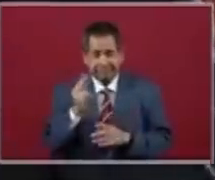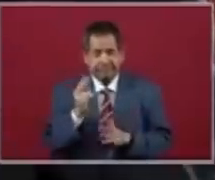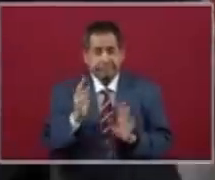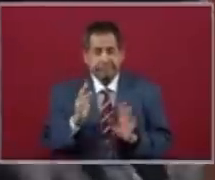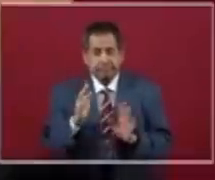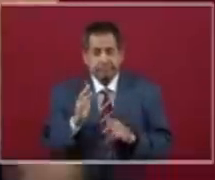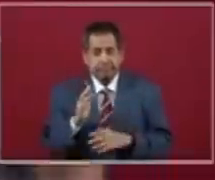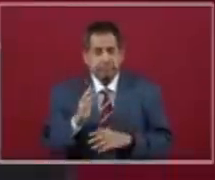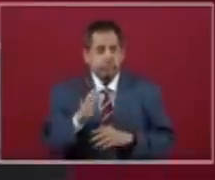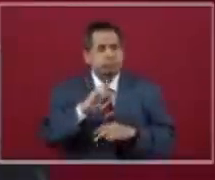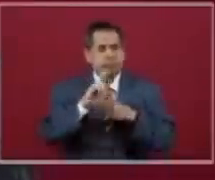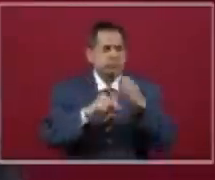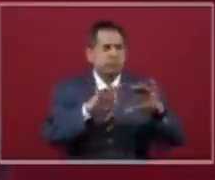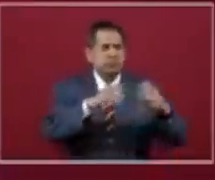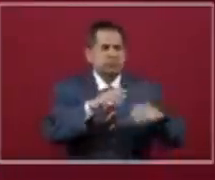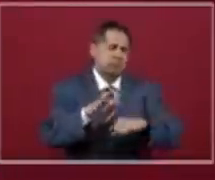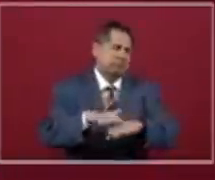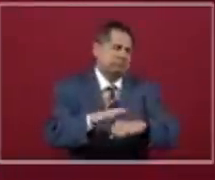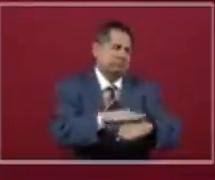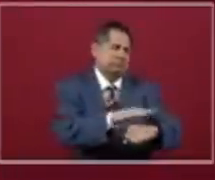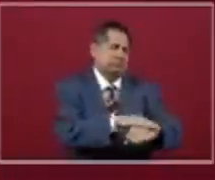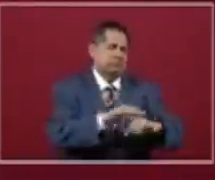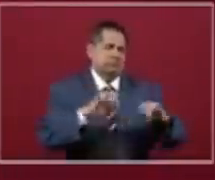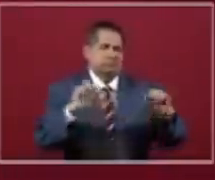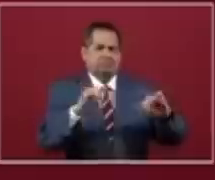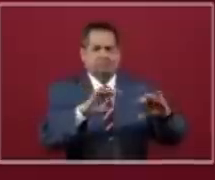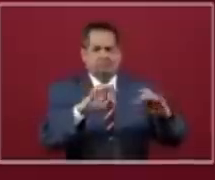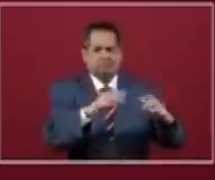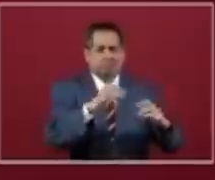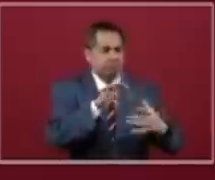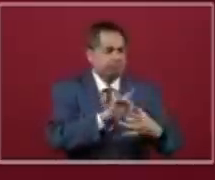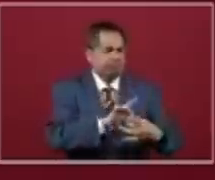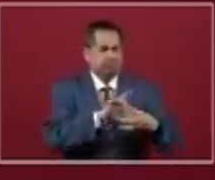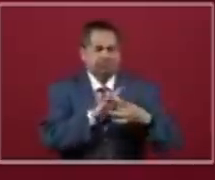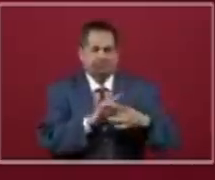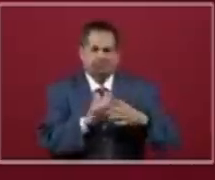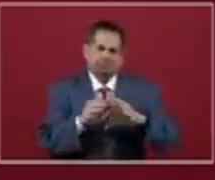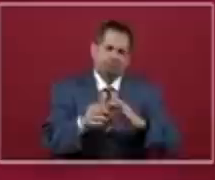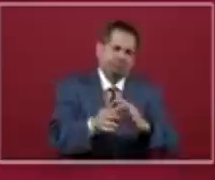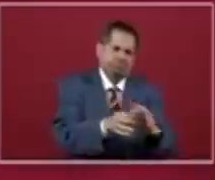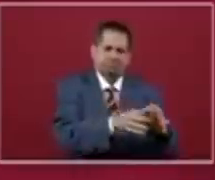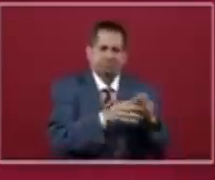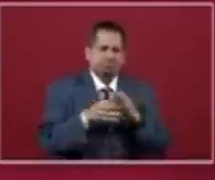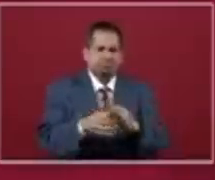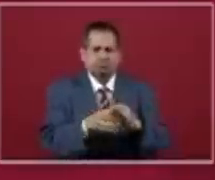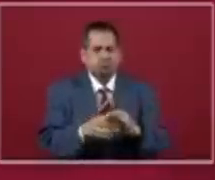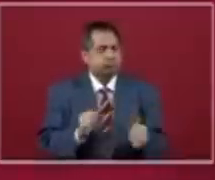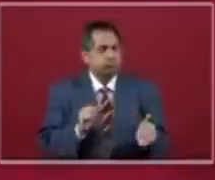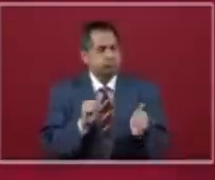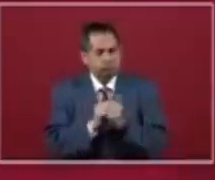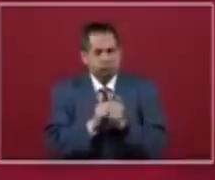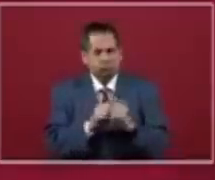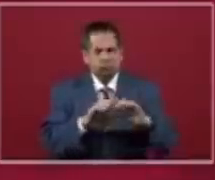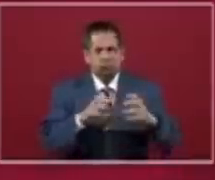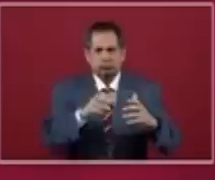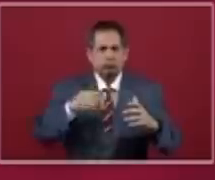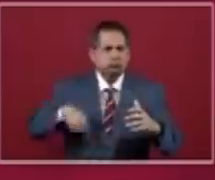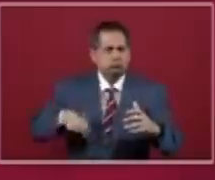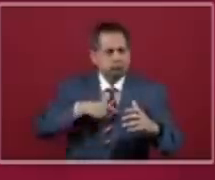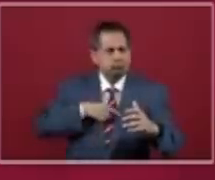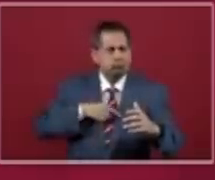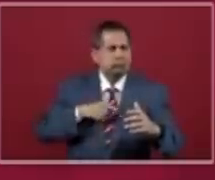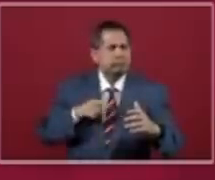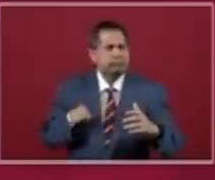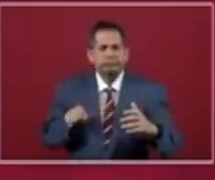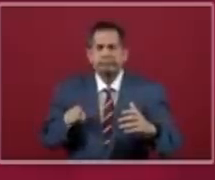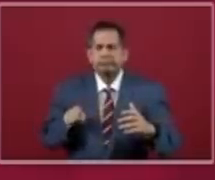llamaríamos a toda la comunidad mexicana a la solidaridad con nuestros